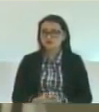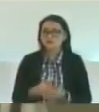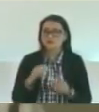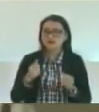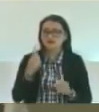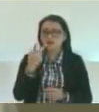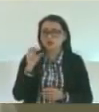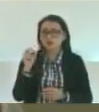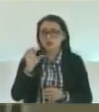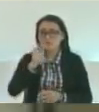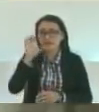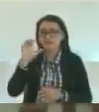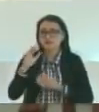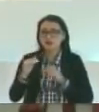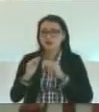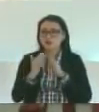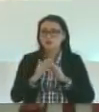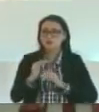120 países de la comunidad internacional.